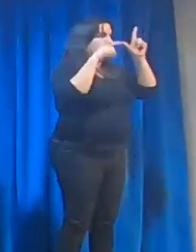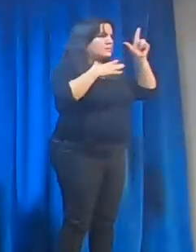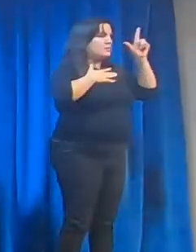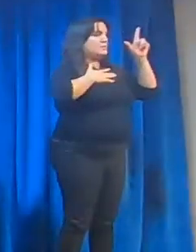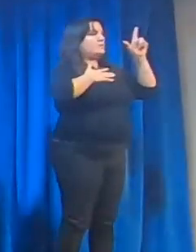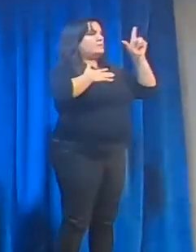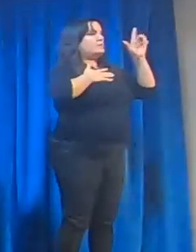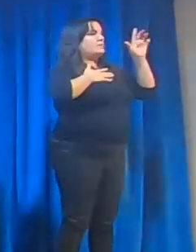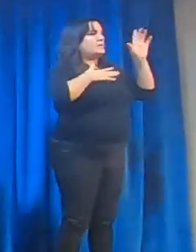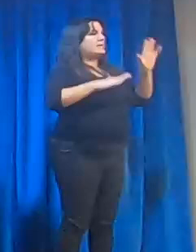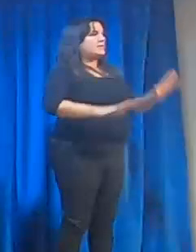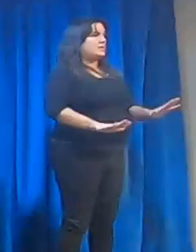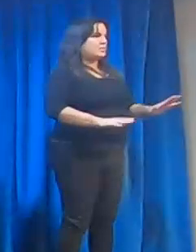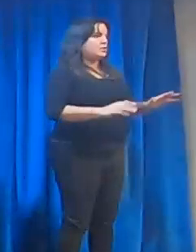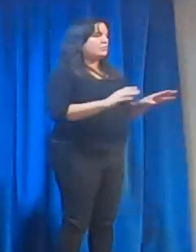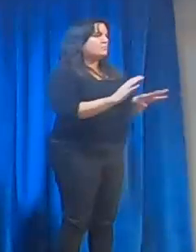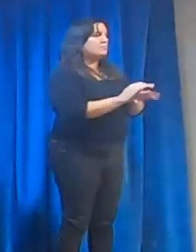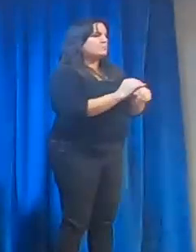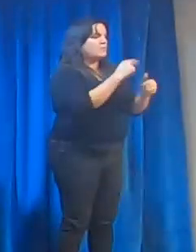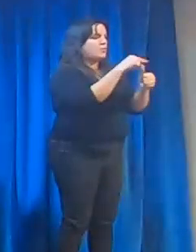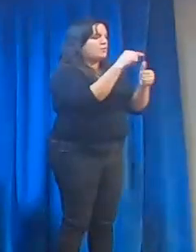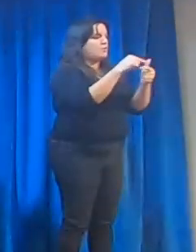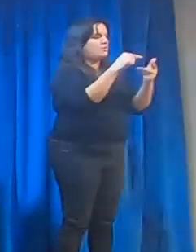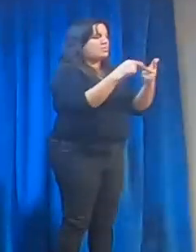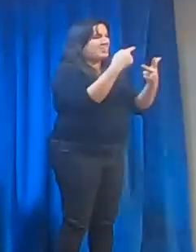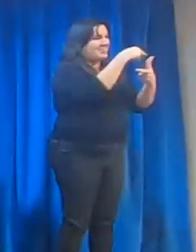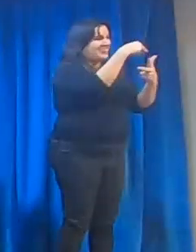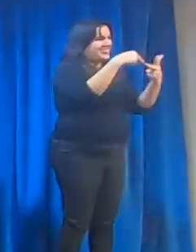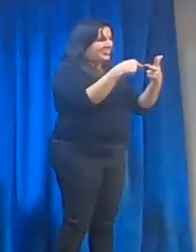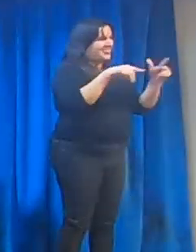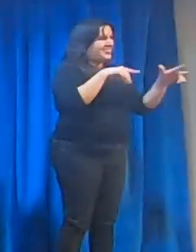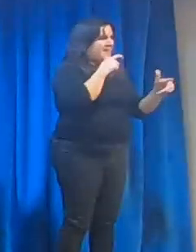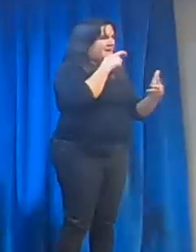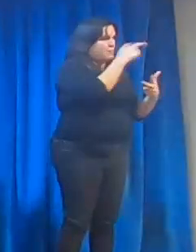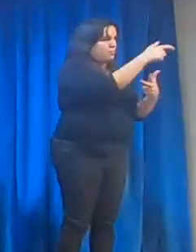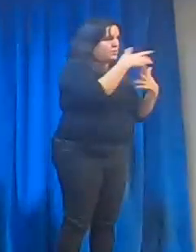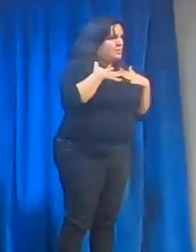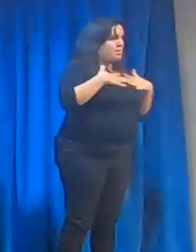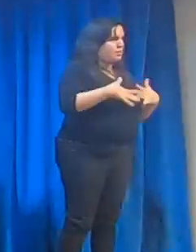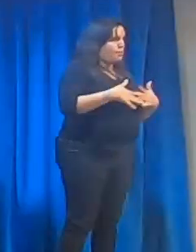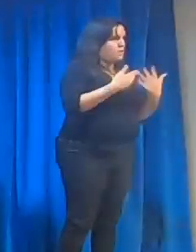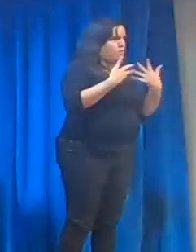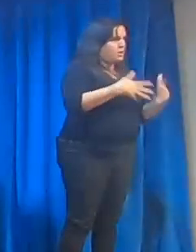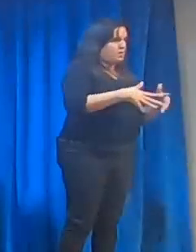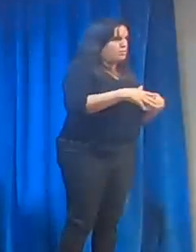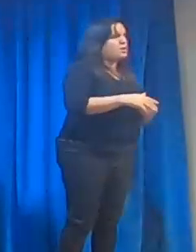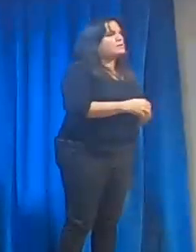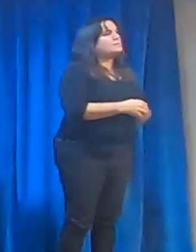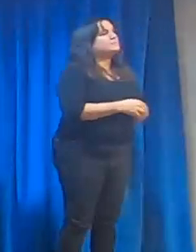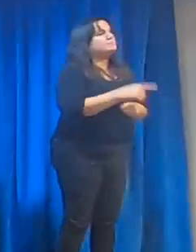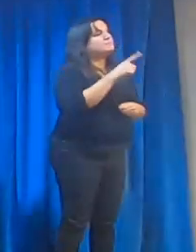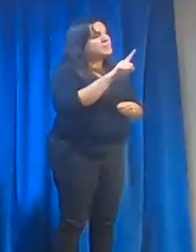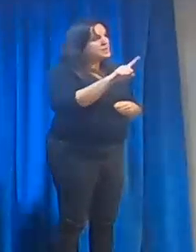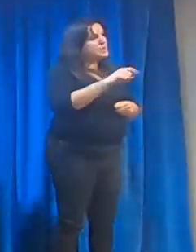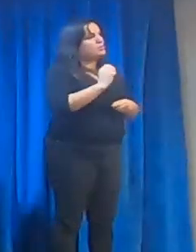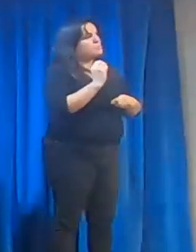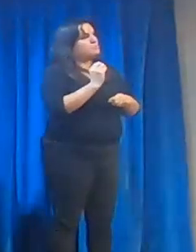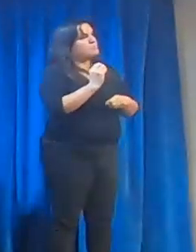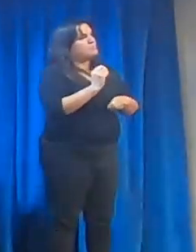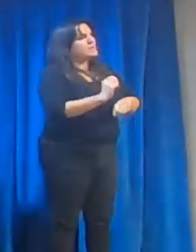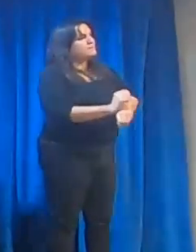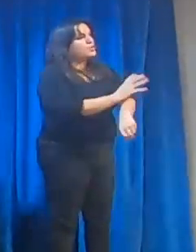a inmovilizar. Son 3 conductas que tenemos frente a algo que pasa. Las emociones tienen una carga